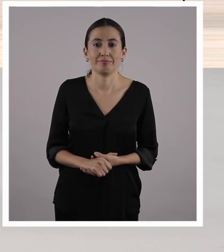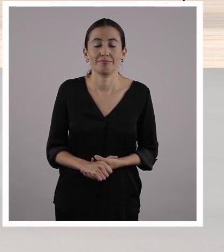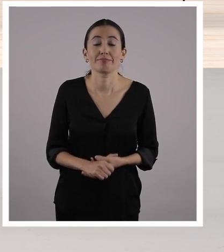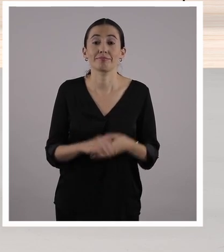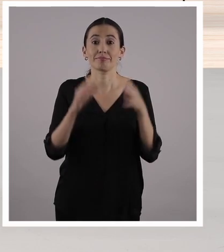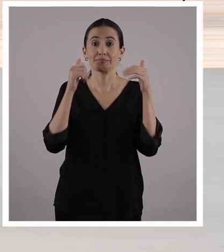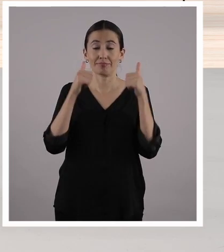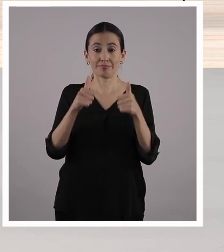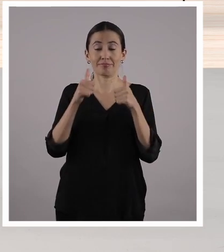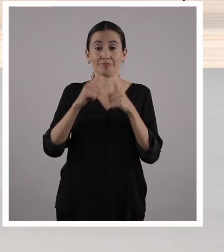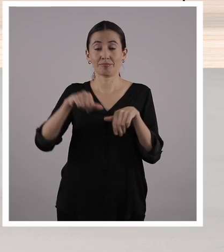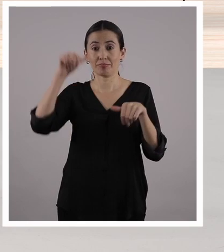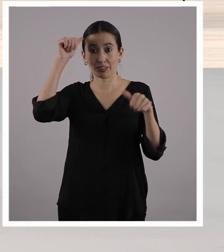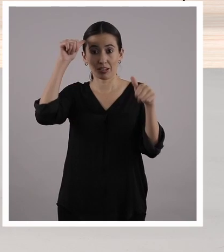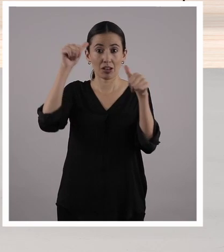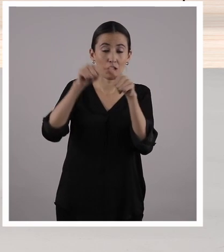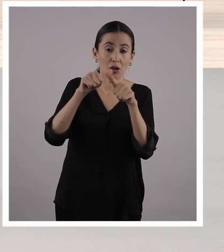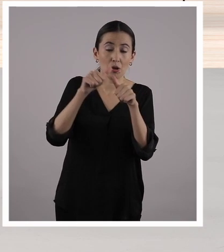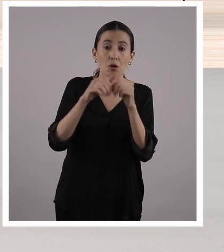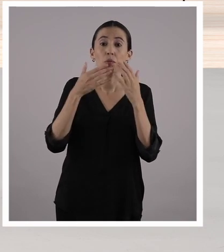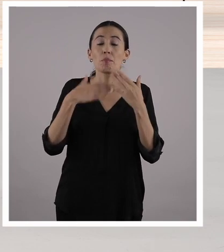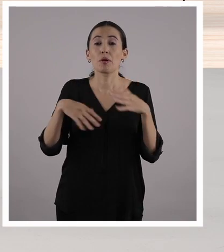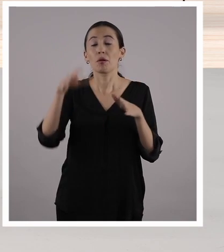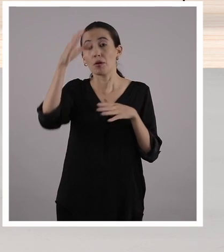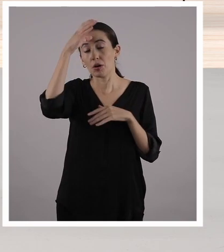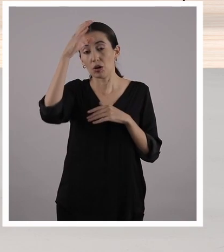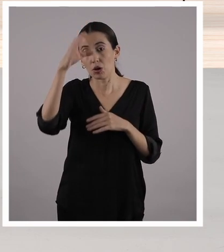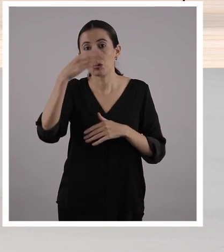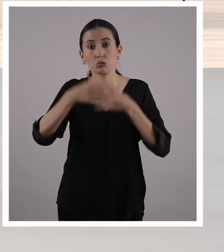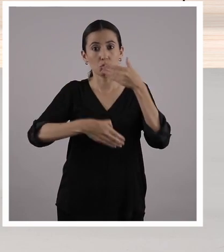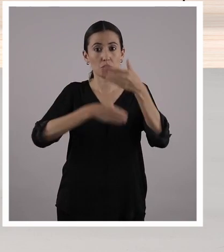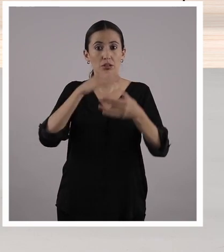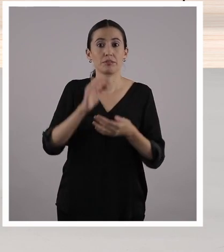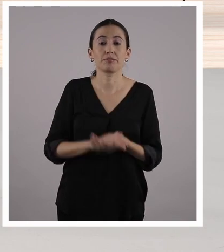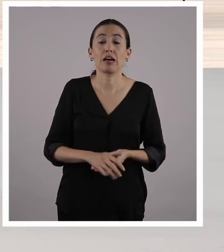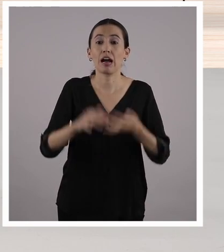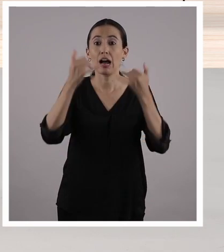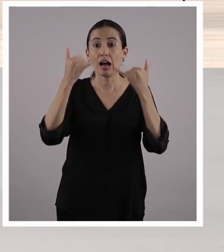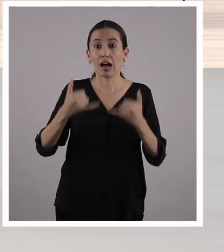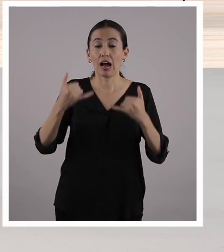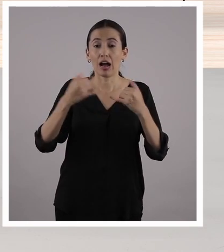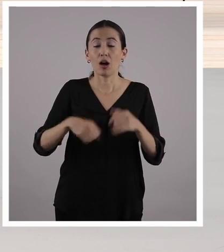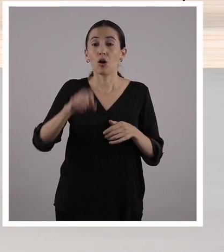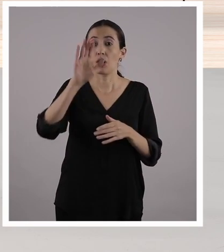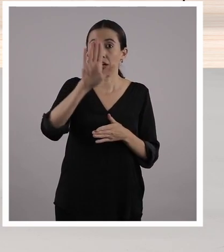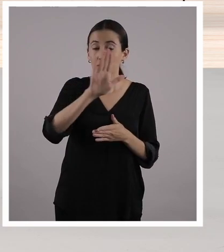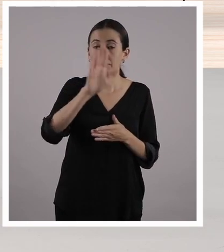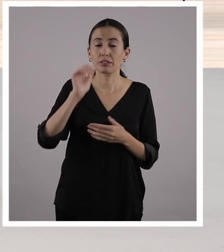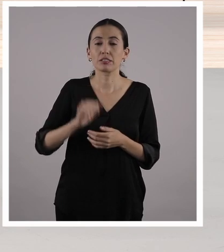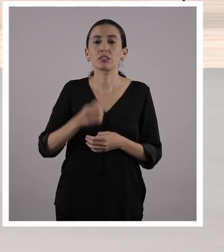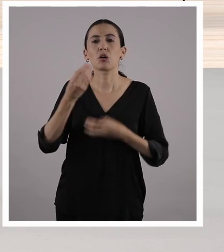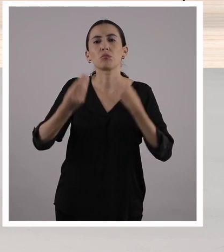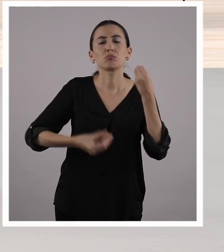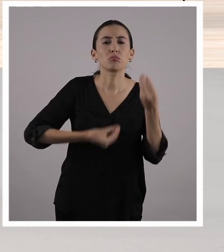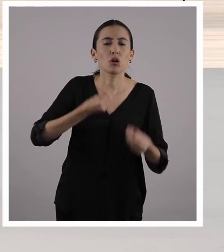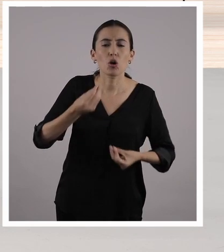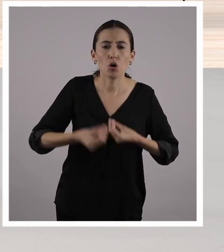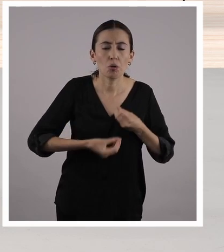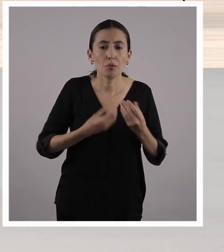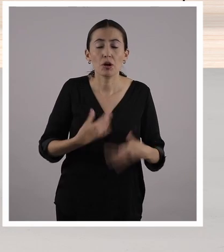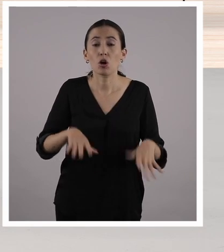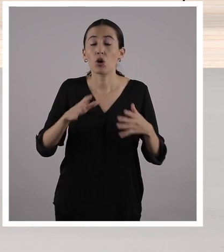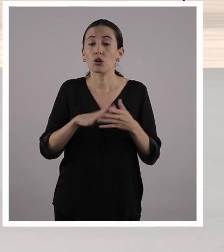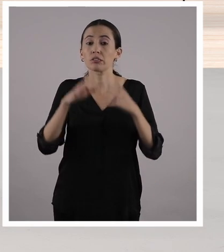Muy bien, tenemos la memoria popular como semejanza de estas dos narraciones. Ahora quiero proponerles un reto. Yo tengo